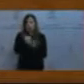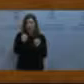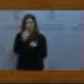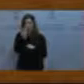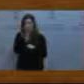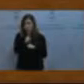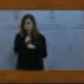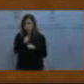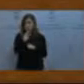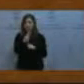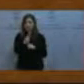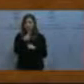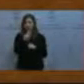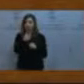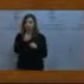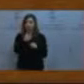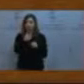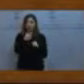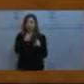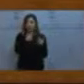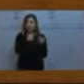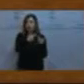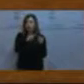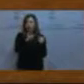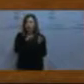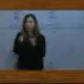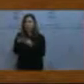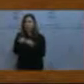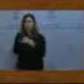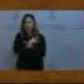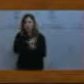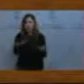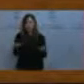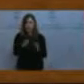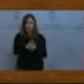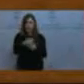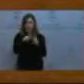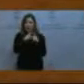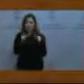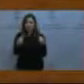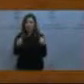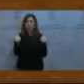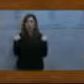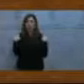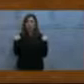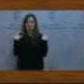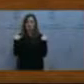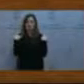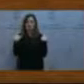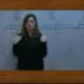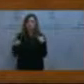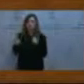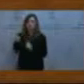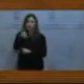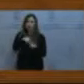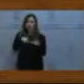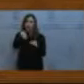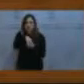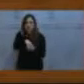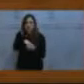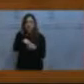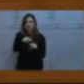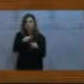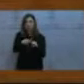por otra razón. Asturias está pagando las broncas internas que tienen ustedes y que han trasladado